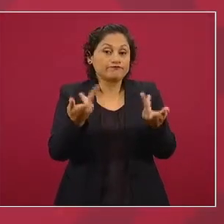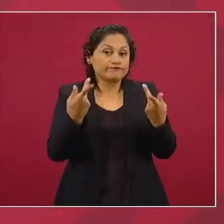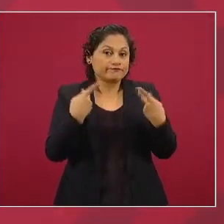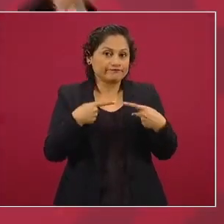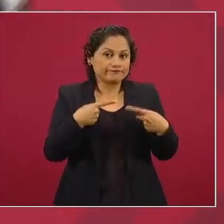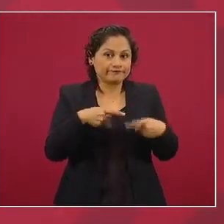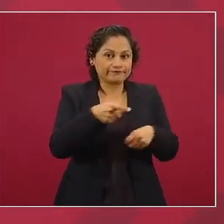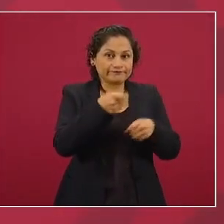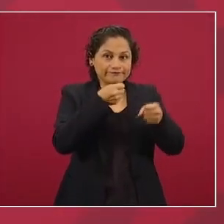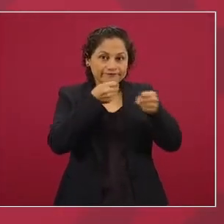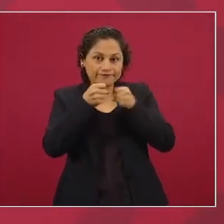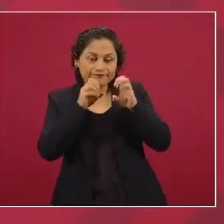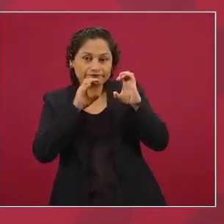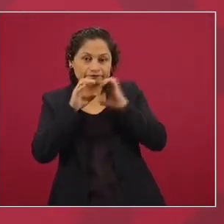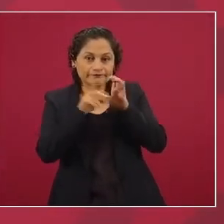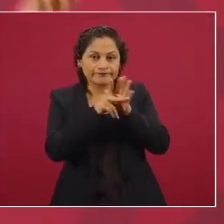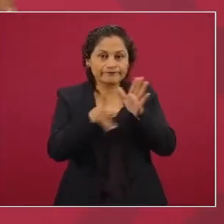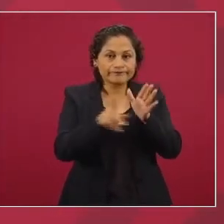también